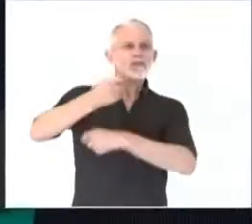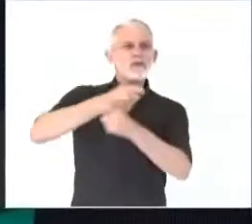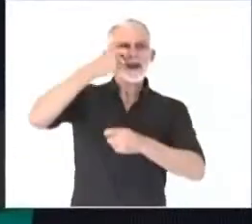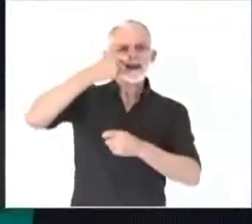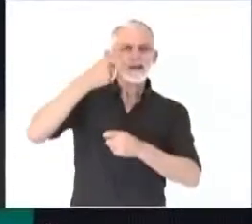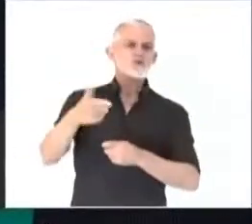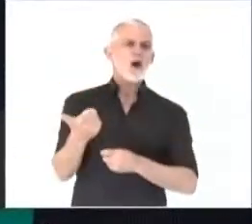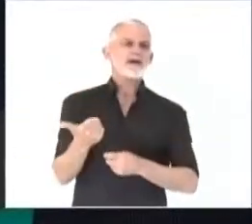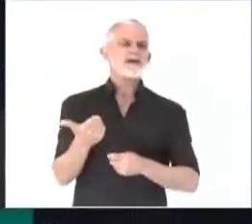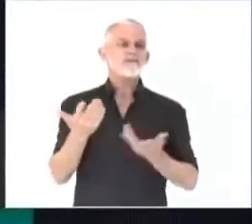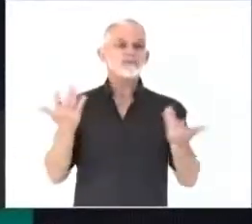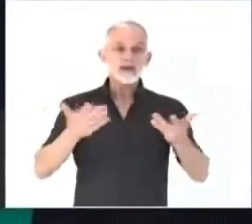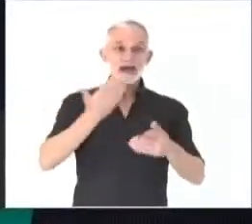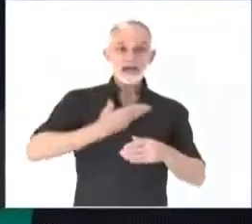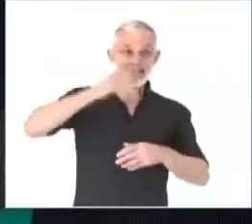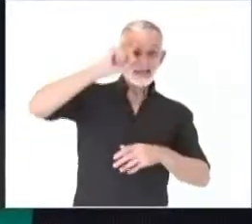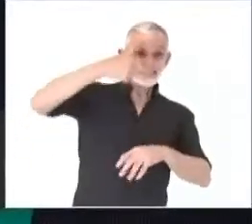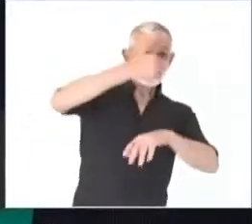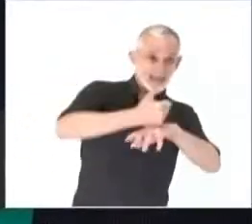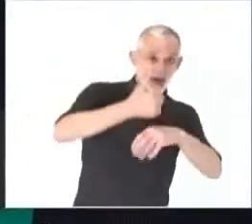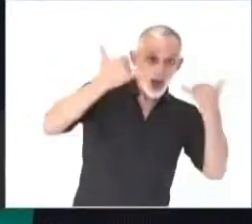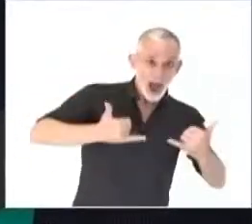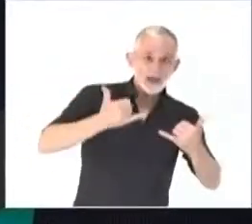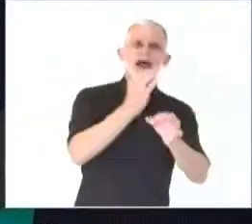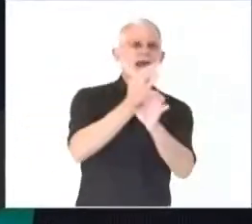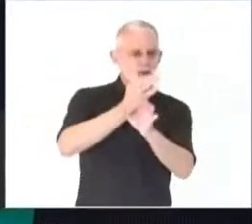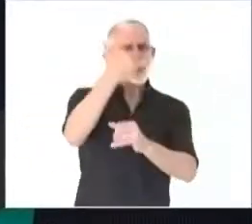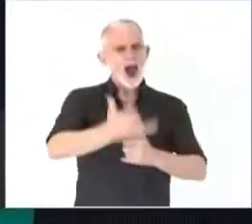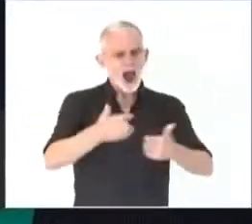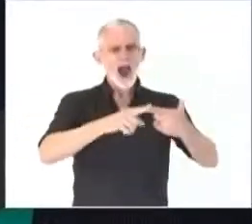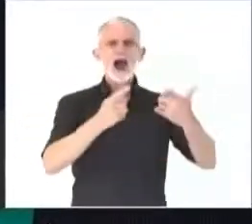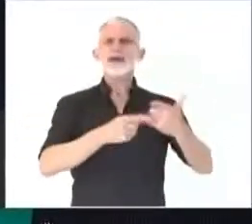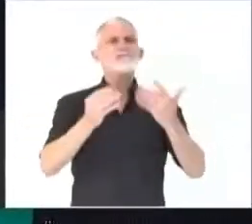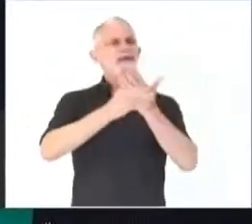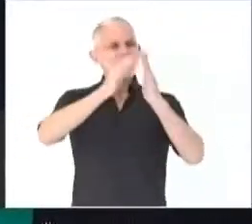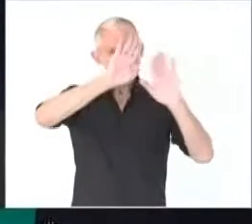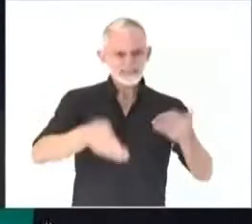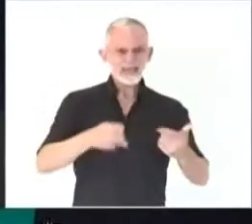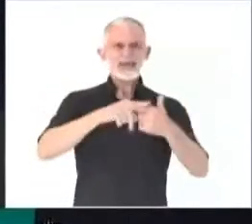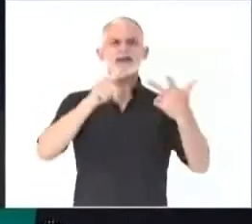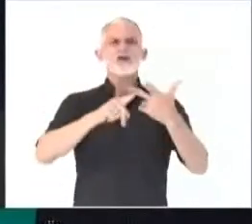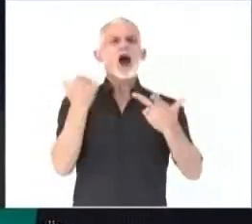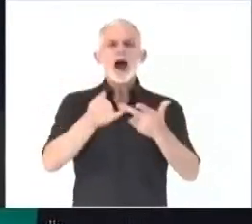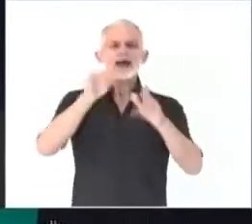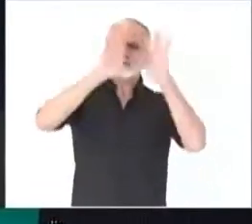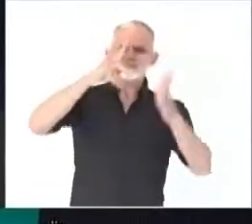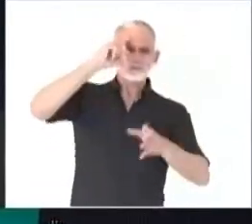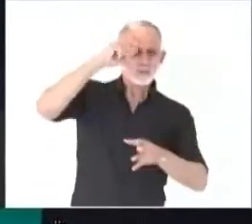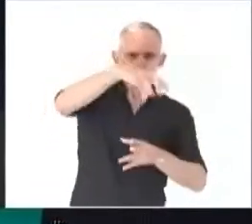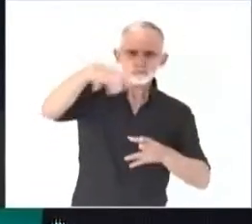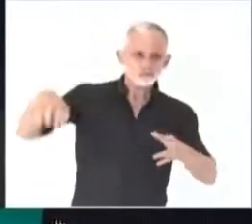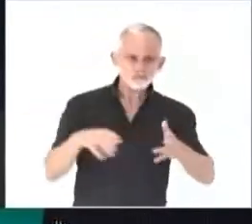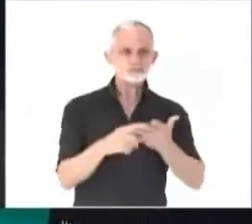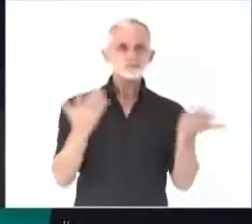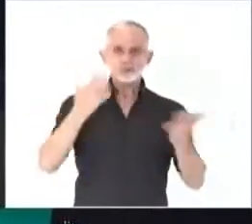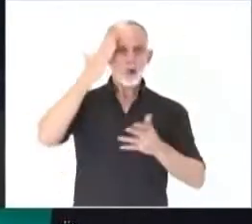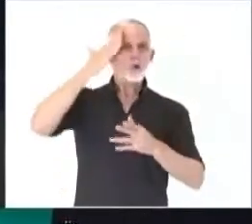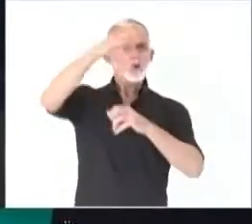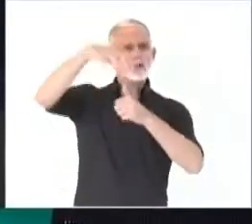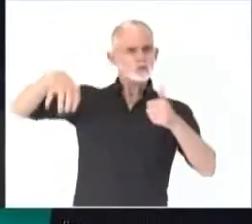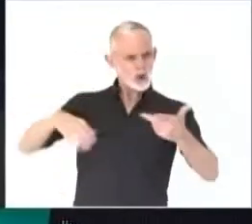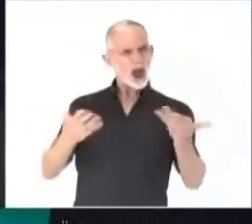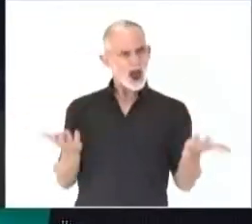eso donde hay estado pusimos escuela pusimos un ministerio hay centro de salud hay oferta